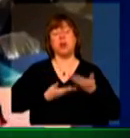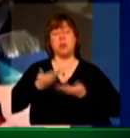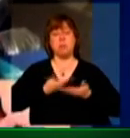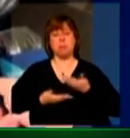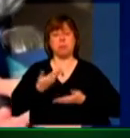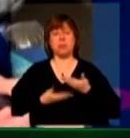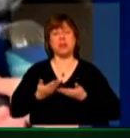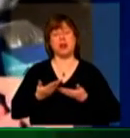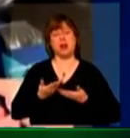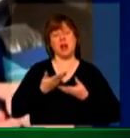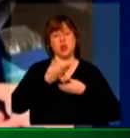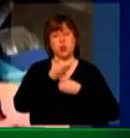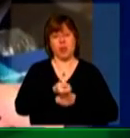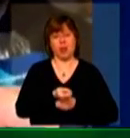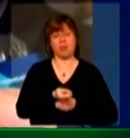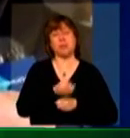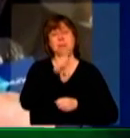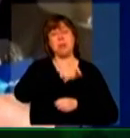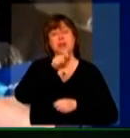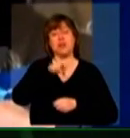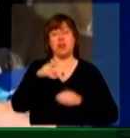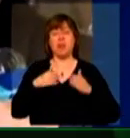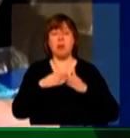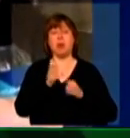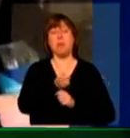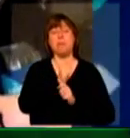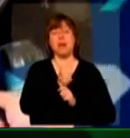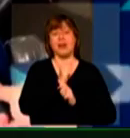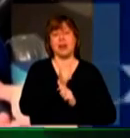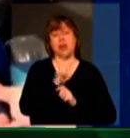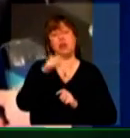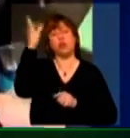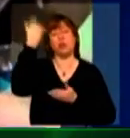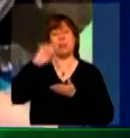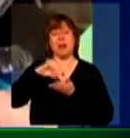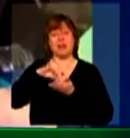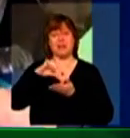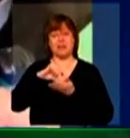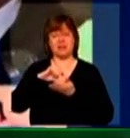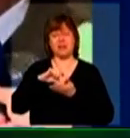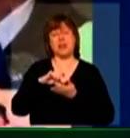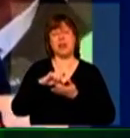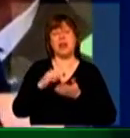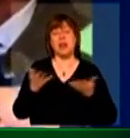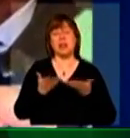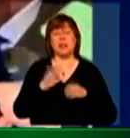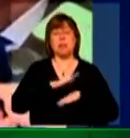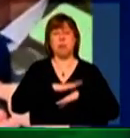aquellos tripulantes de barcos pesqueros extranjeros que están operando en